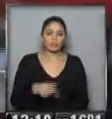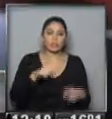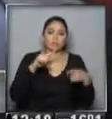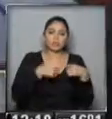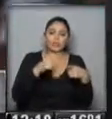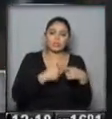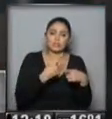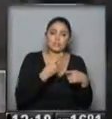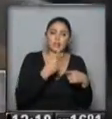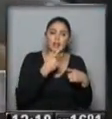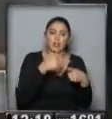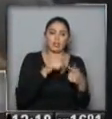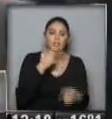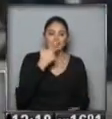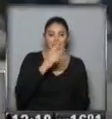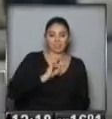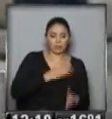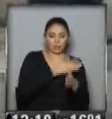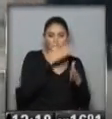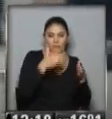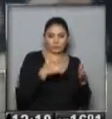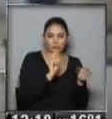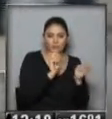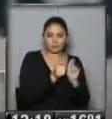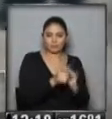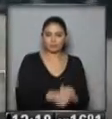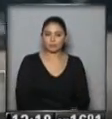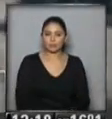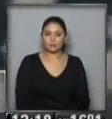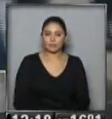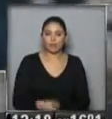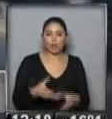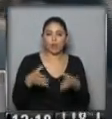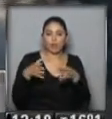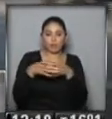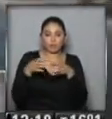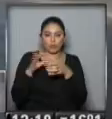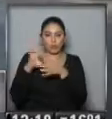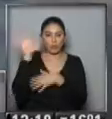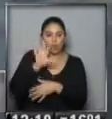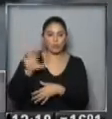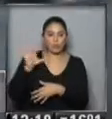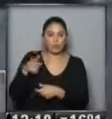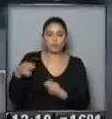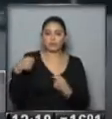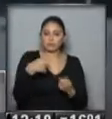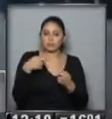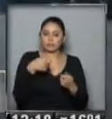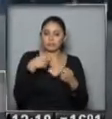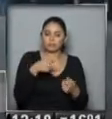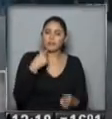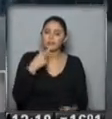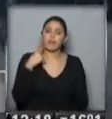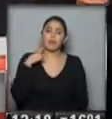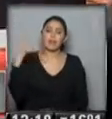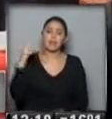políticas de austeridad en los últimos 3 años. Sin embargo, la Comisión Europea insiste, advirtiendo que España e